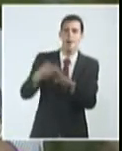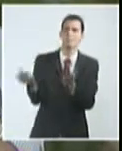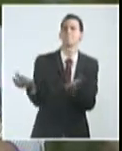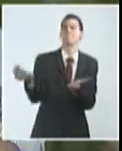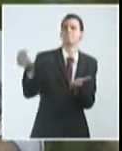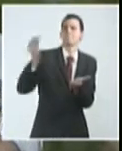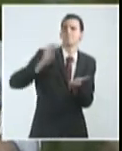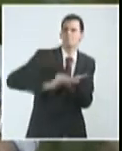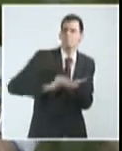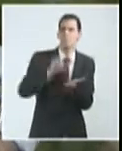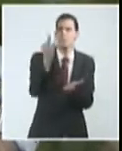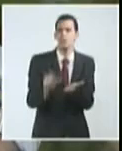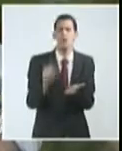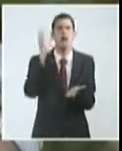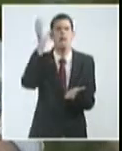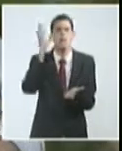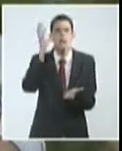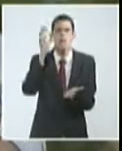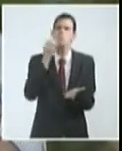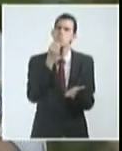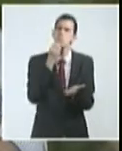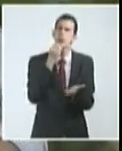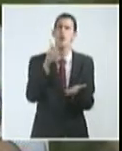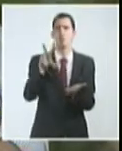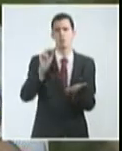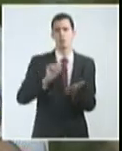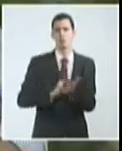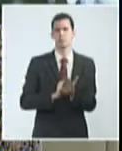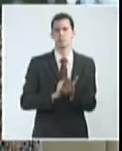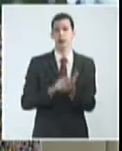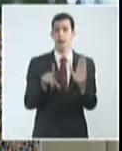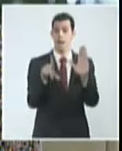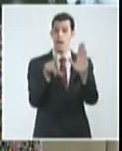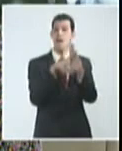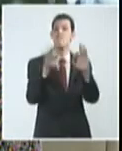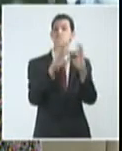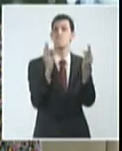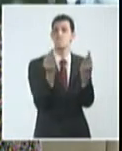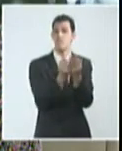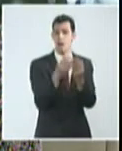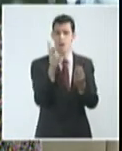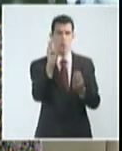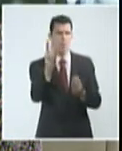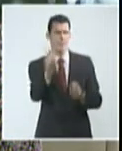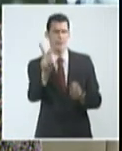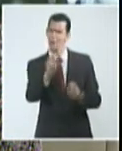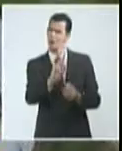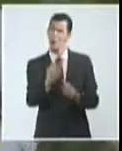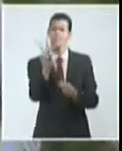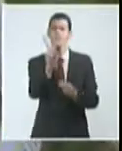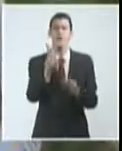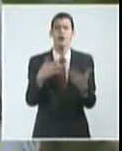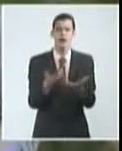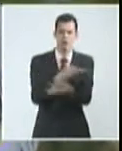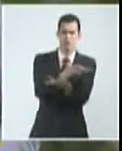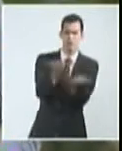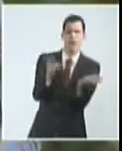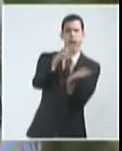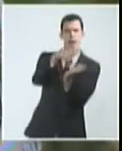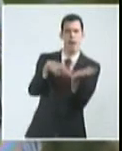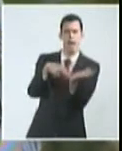creación normativa, y es el documento que será llevado como un anteproyecto a aprobación de la Asamblea Nacional del Poder Popular para después